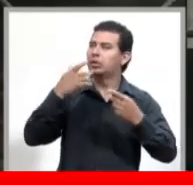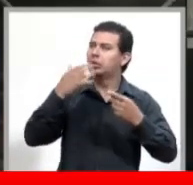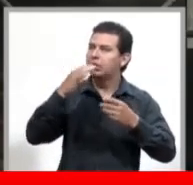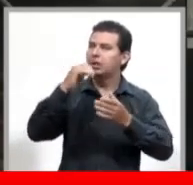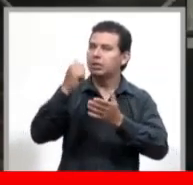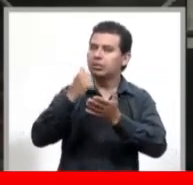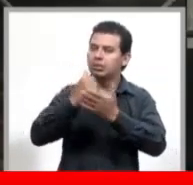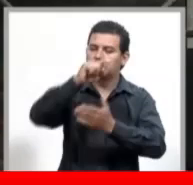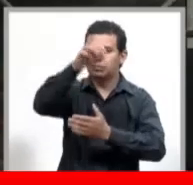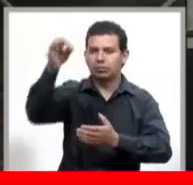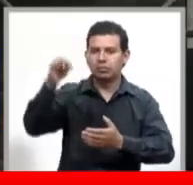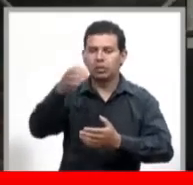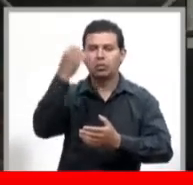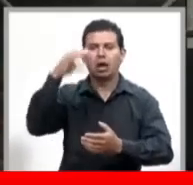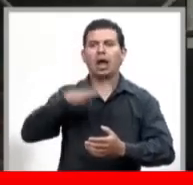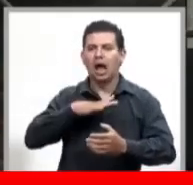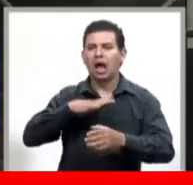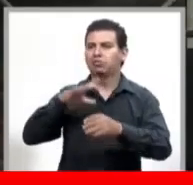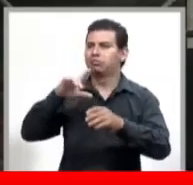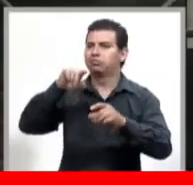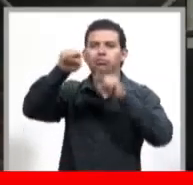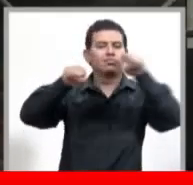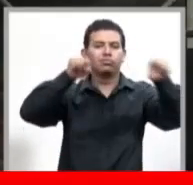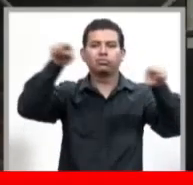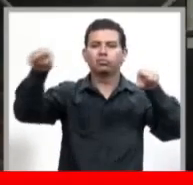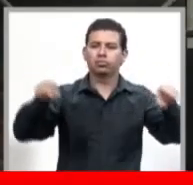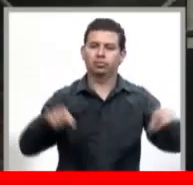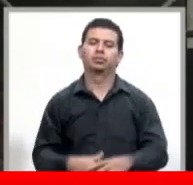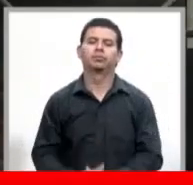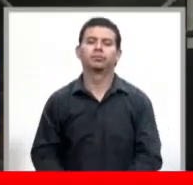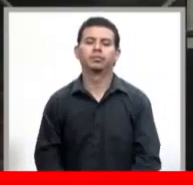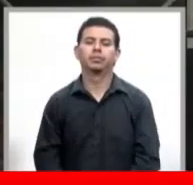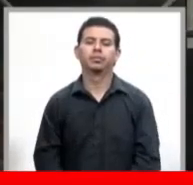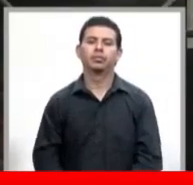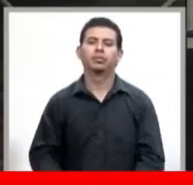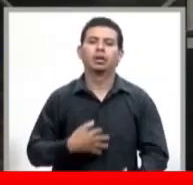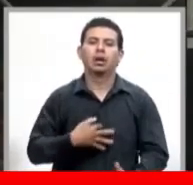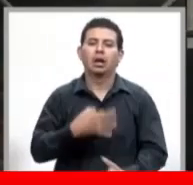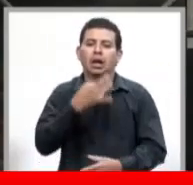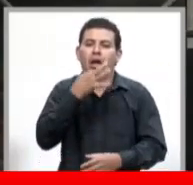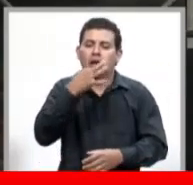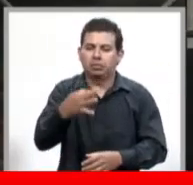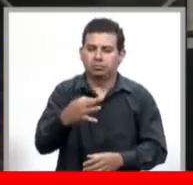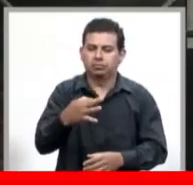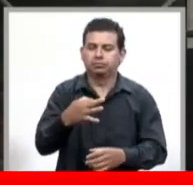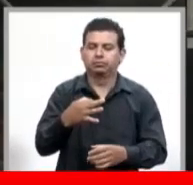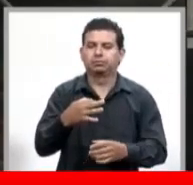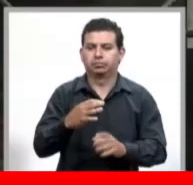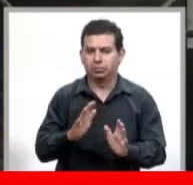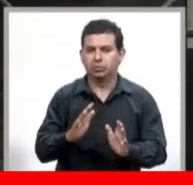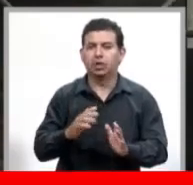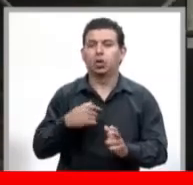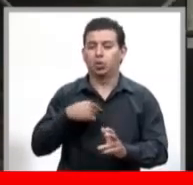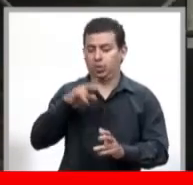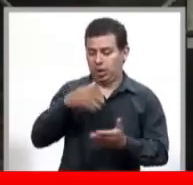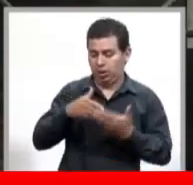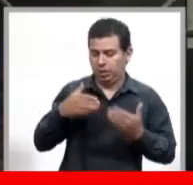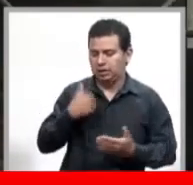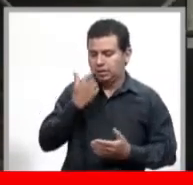el estado de Oaxaca. Una vez más, quiero reconocer y